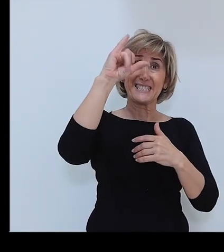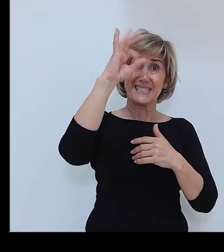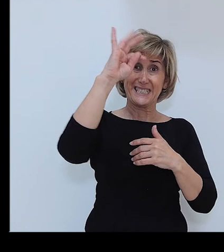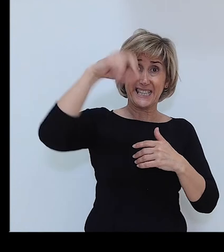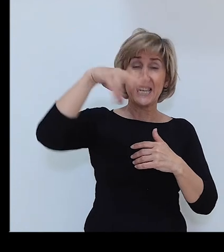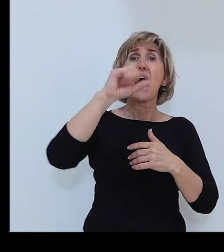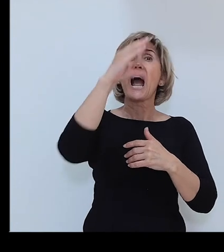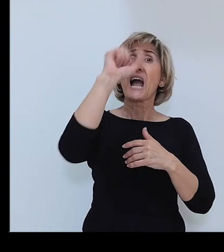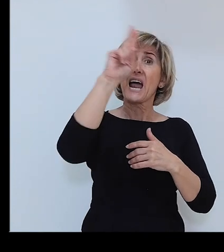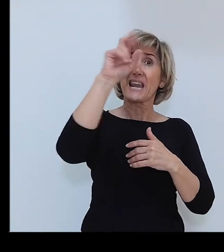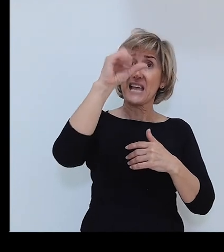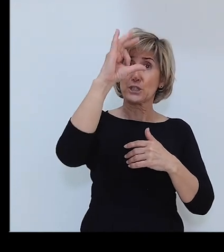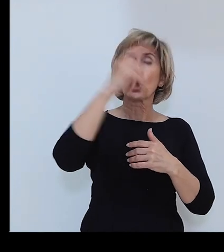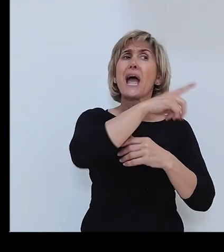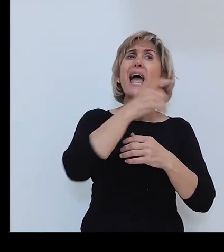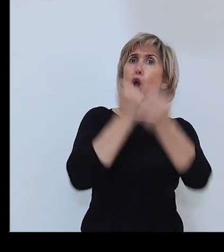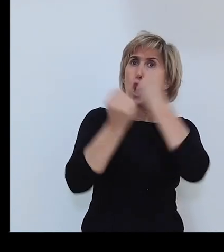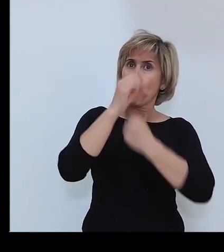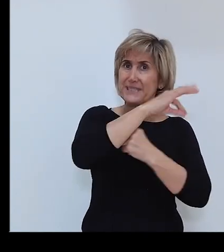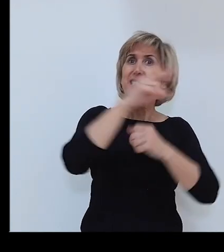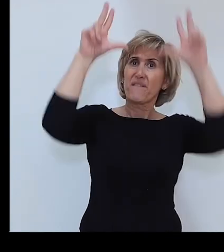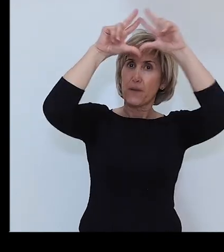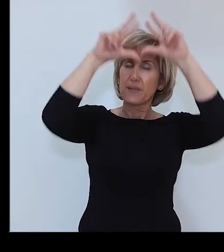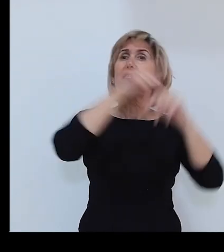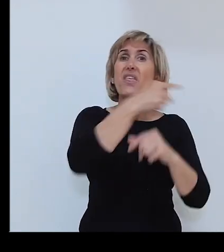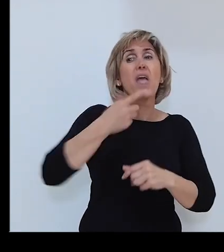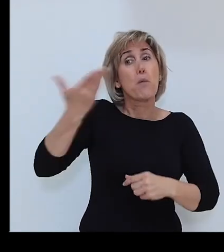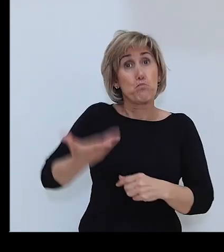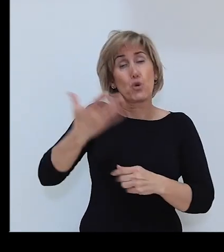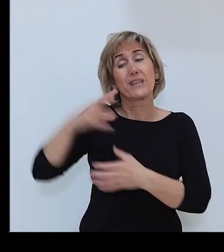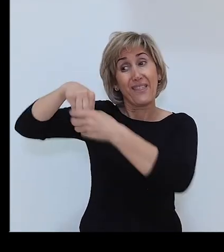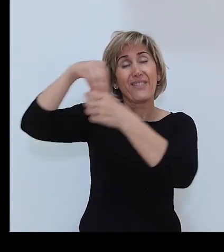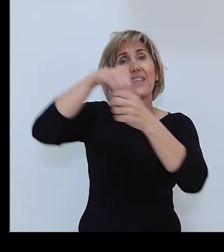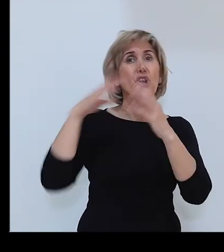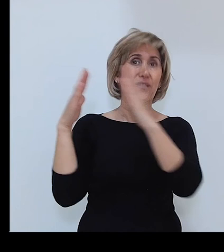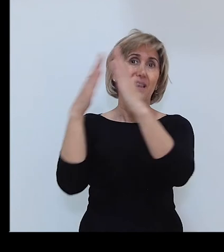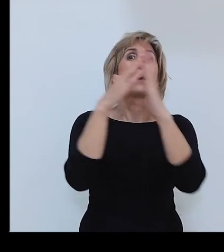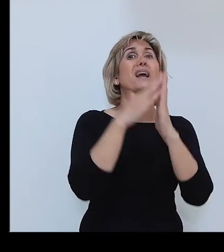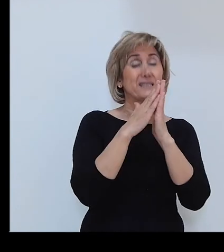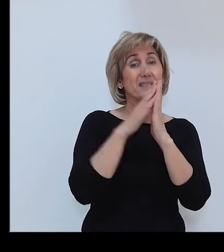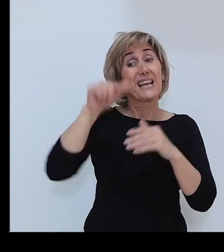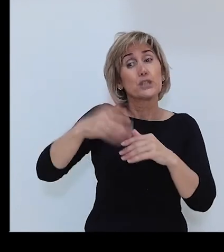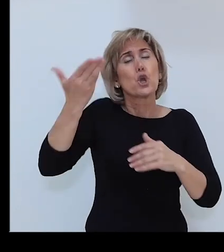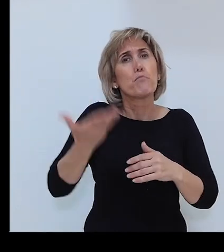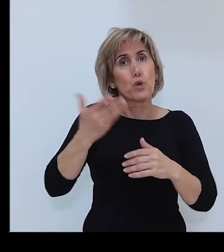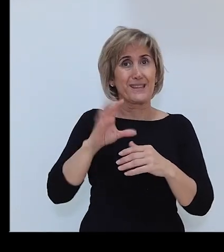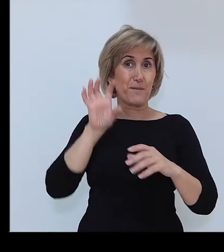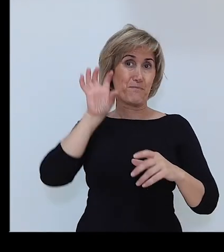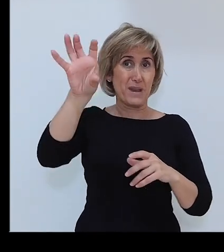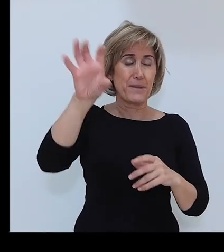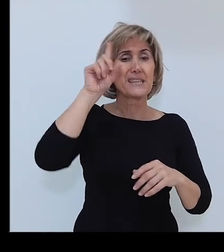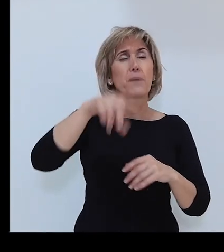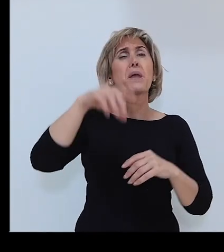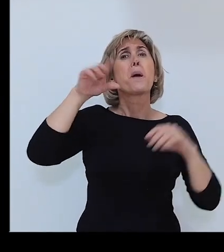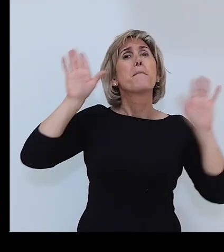nacional. Hace una década ya, Cristina Carrasco, economista feminista, ya hablaba de la importancia